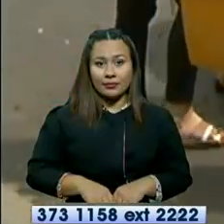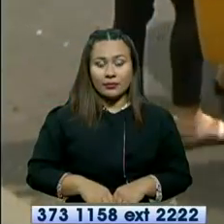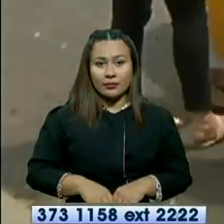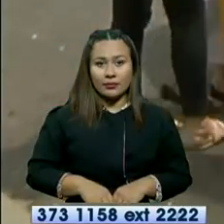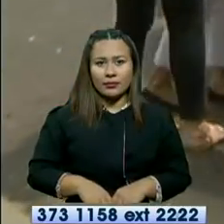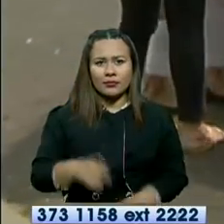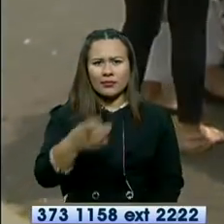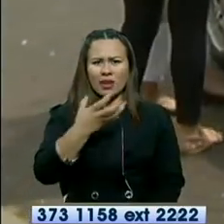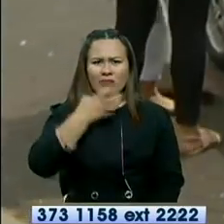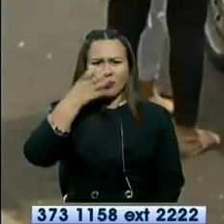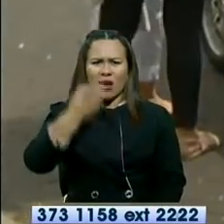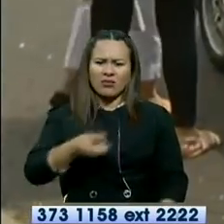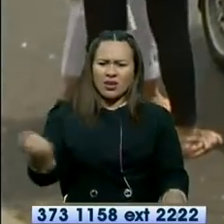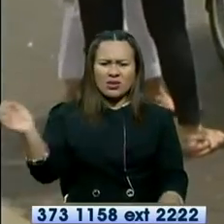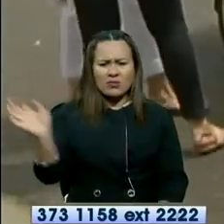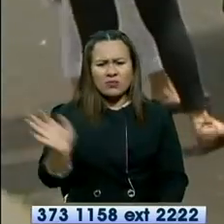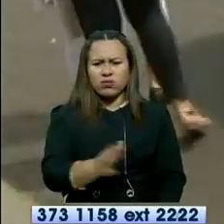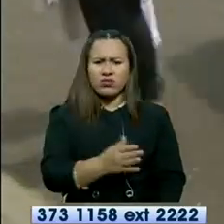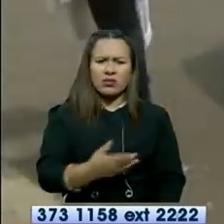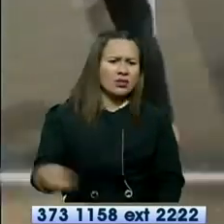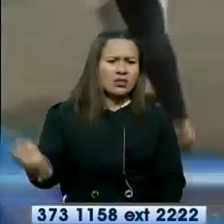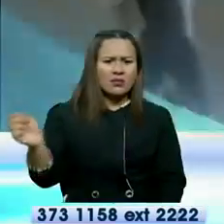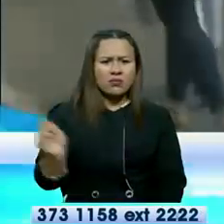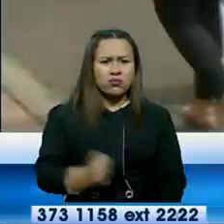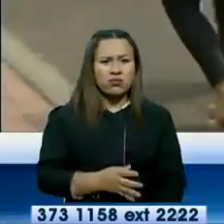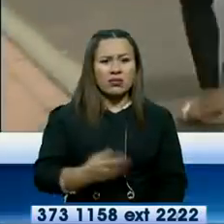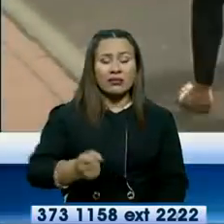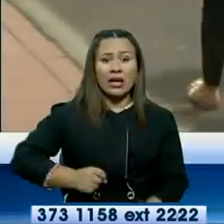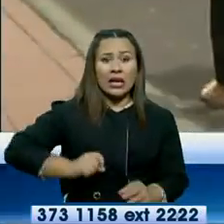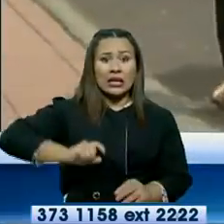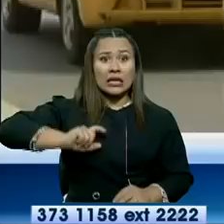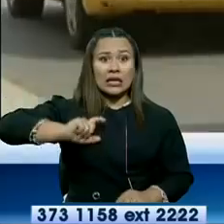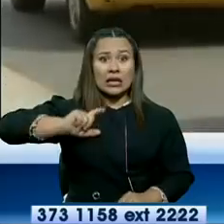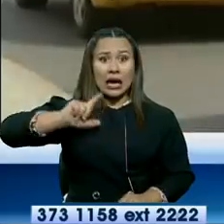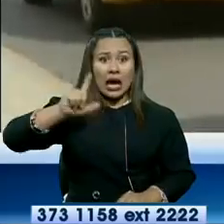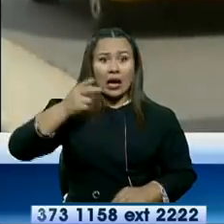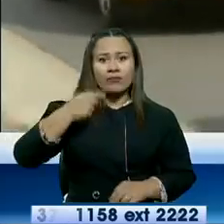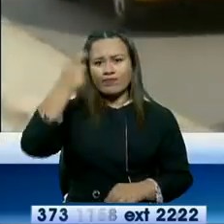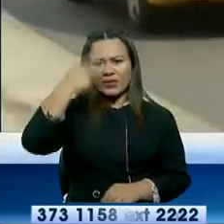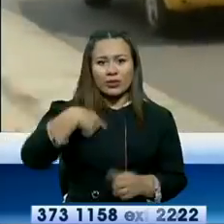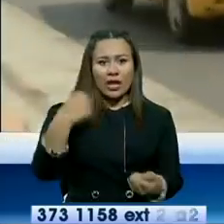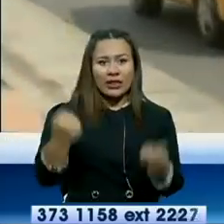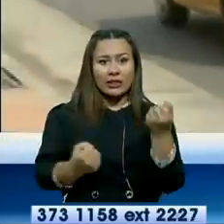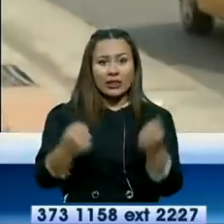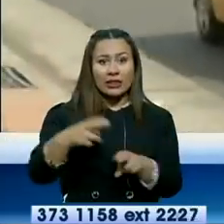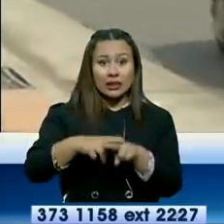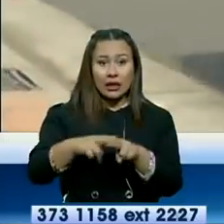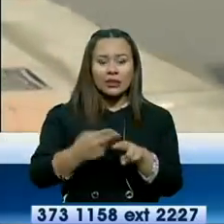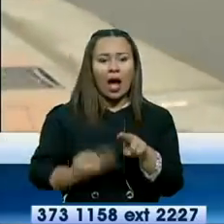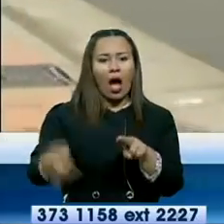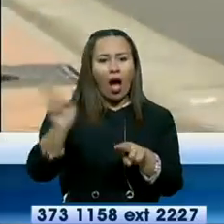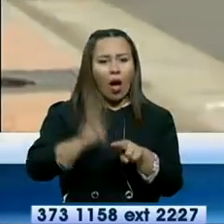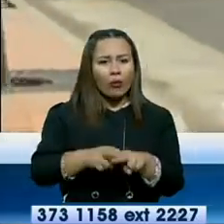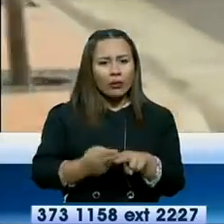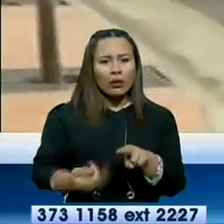Estas quejas se presentan todos los años para esta época. Los usuarios del servicio de taxis dicen